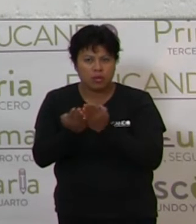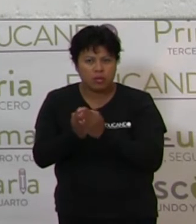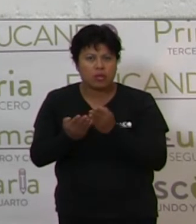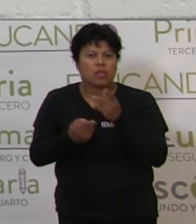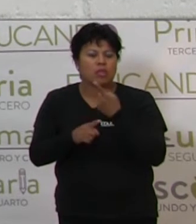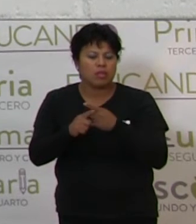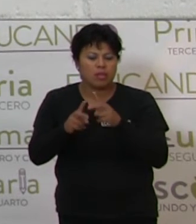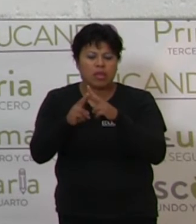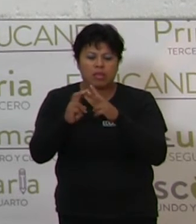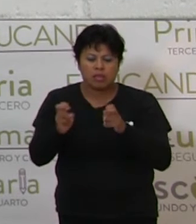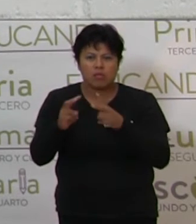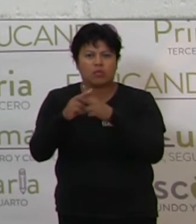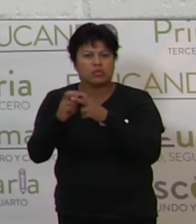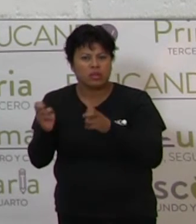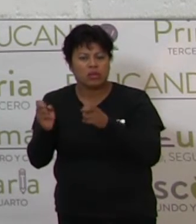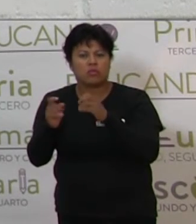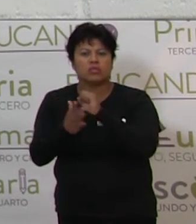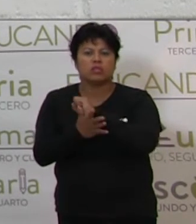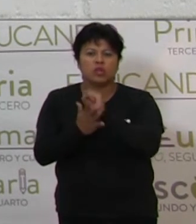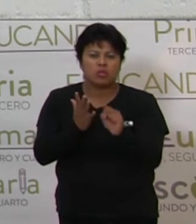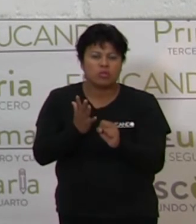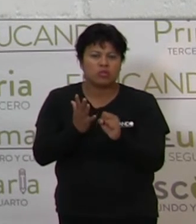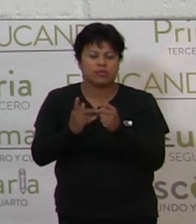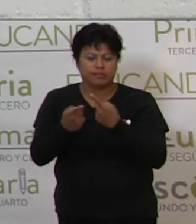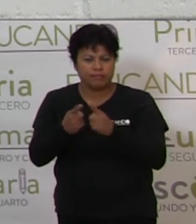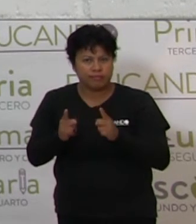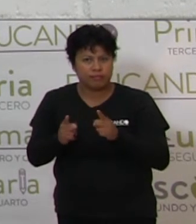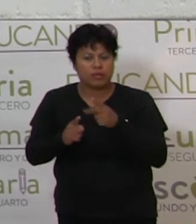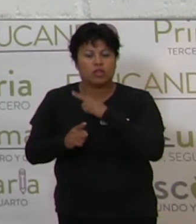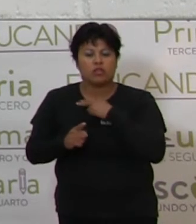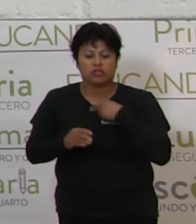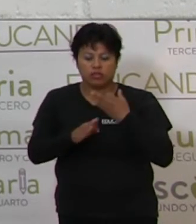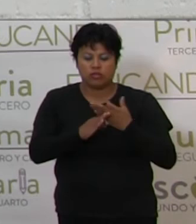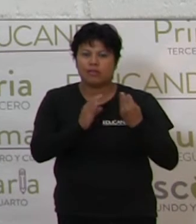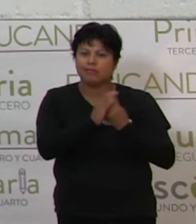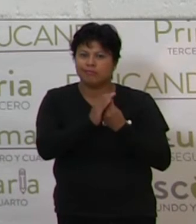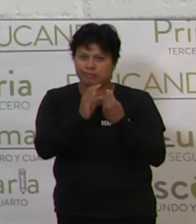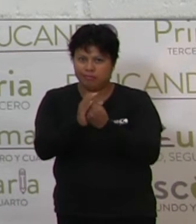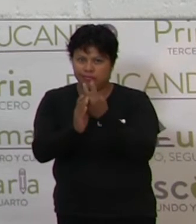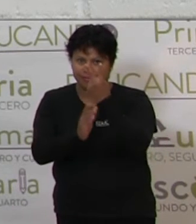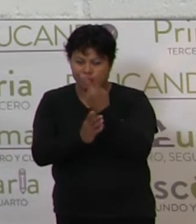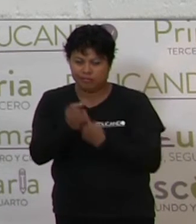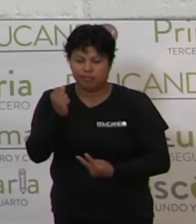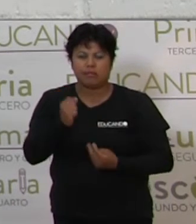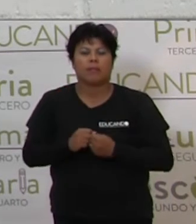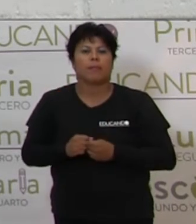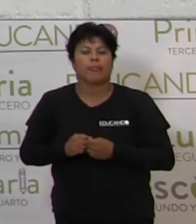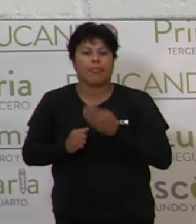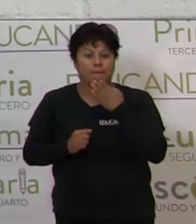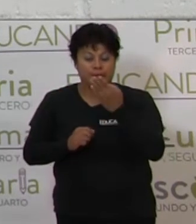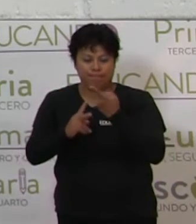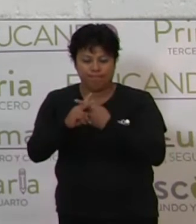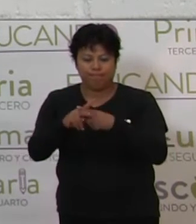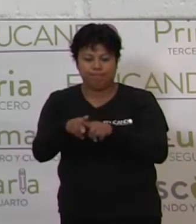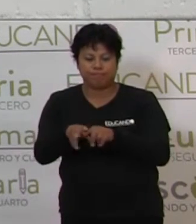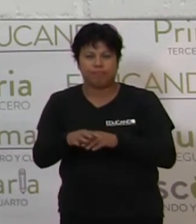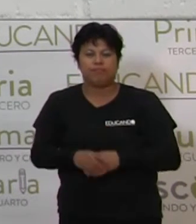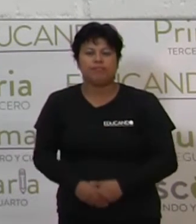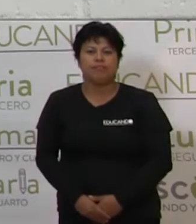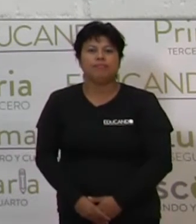recursos lingüísticos, adjetivos calificativos, sinónimos, lo que hemos visto en estas dos clases. Bien, empieza